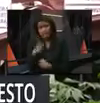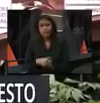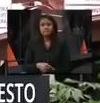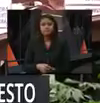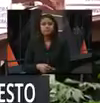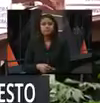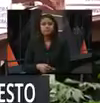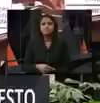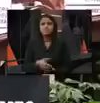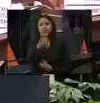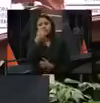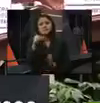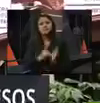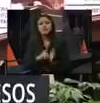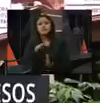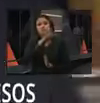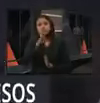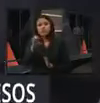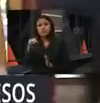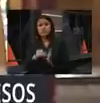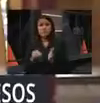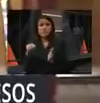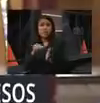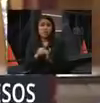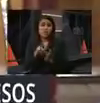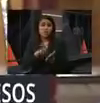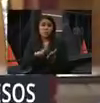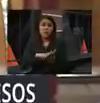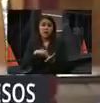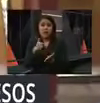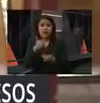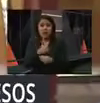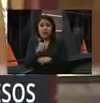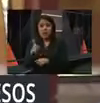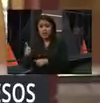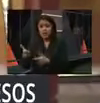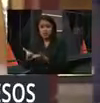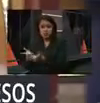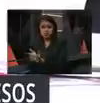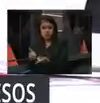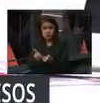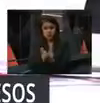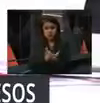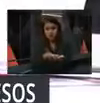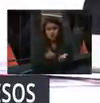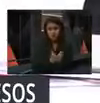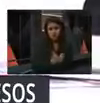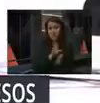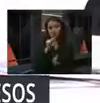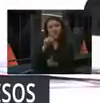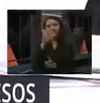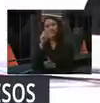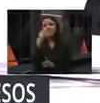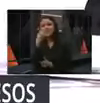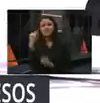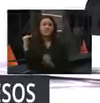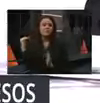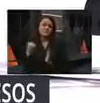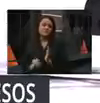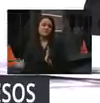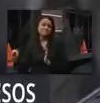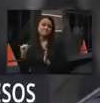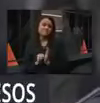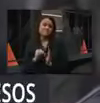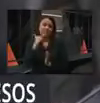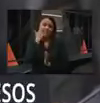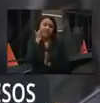como quitarle 6400 millones de pesos a los partidos y al ine nada en comparación con los 32 mil millones que